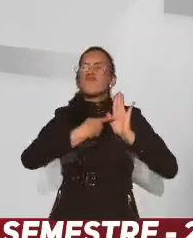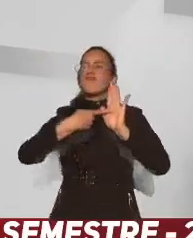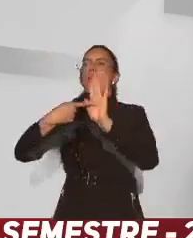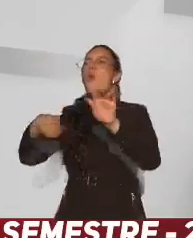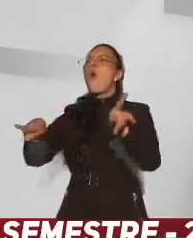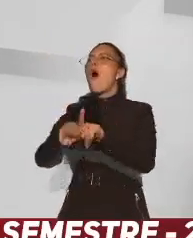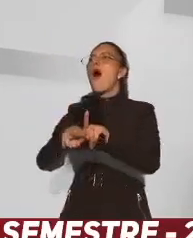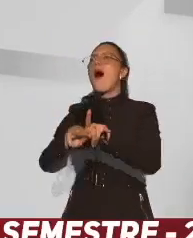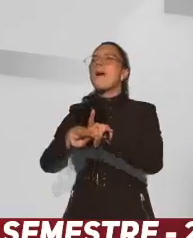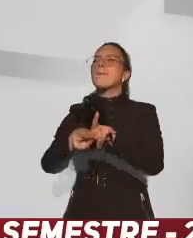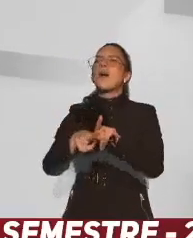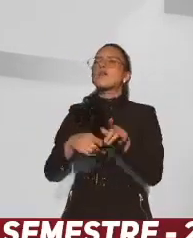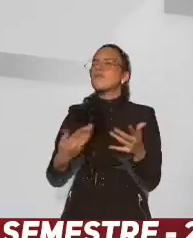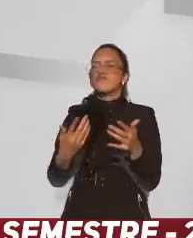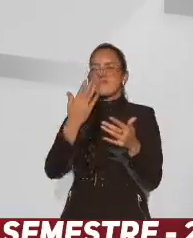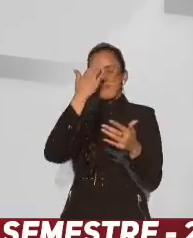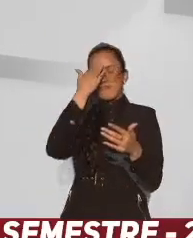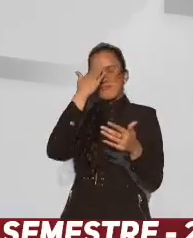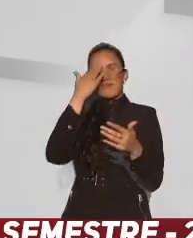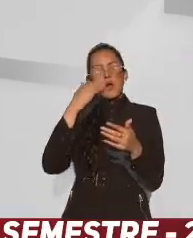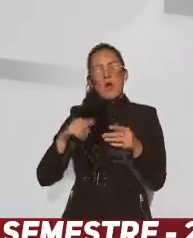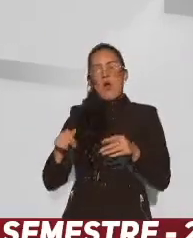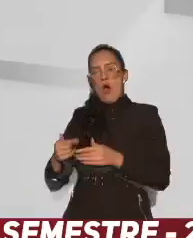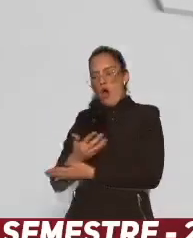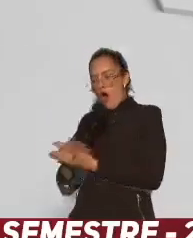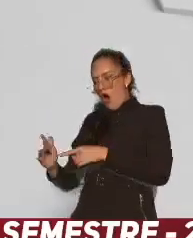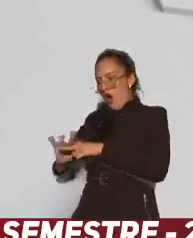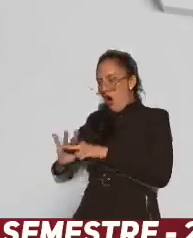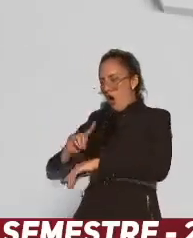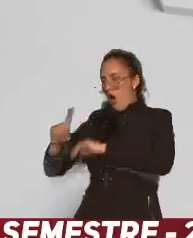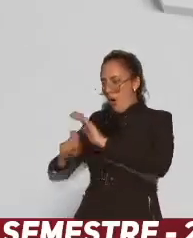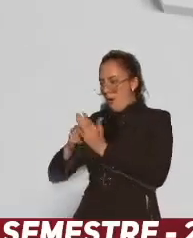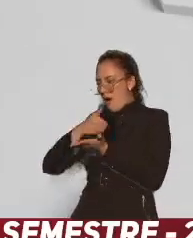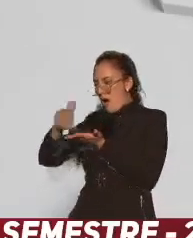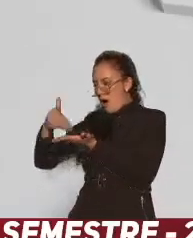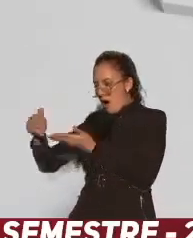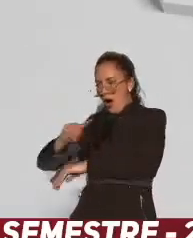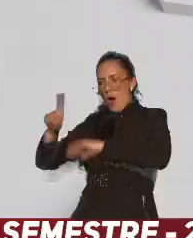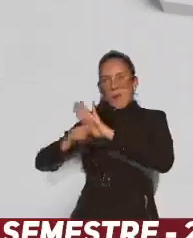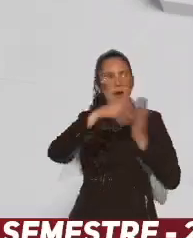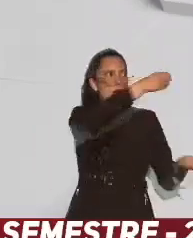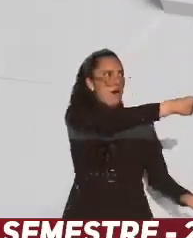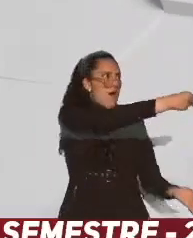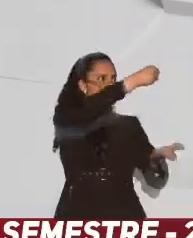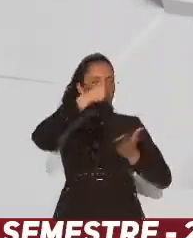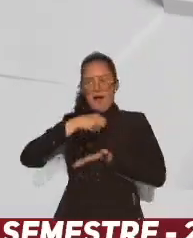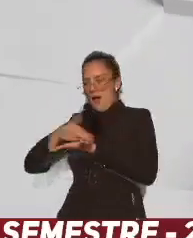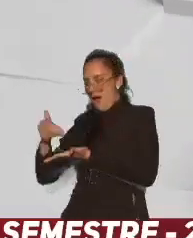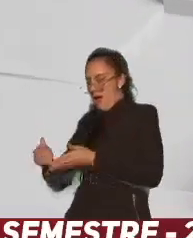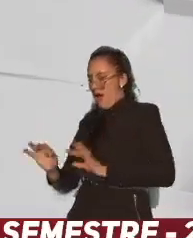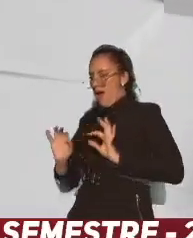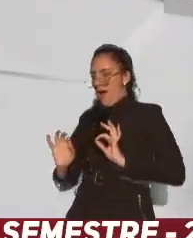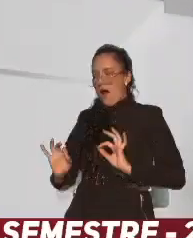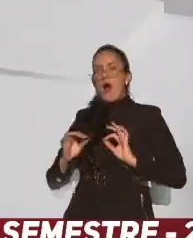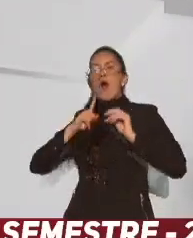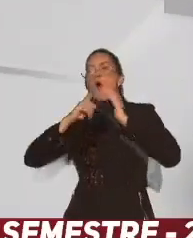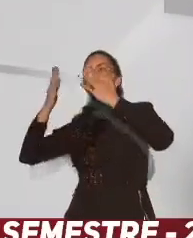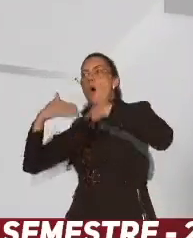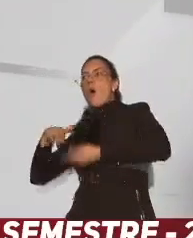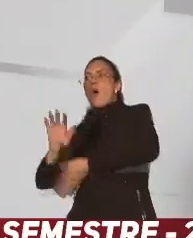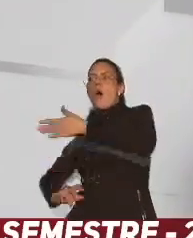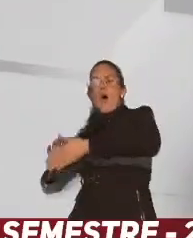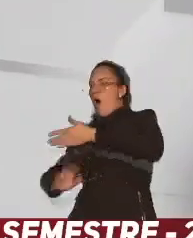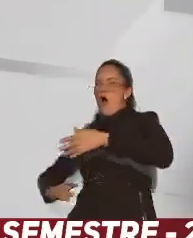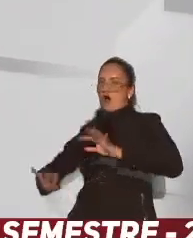una ejecución transparente de todos los recursos de la institución. Quiero agradecerle a todos